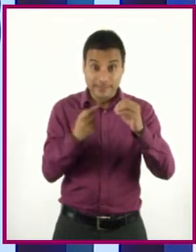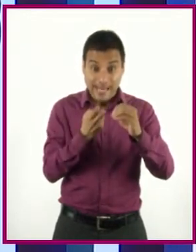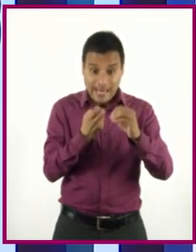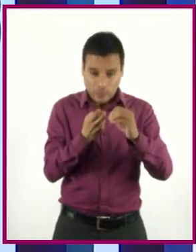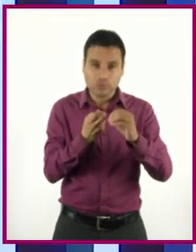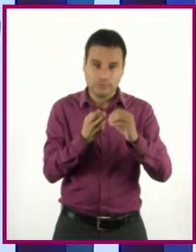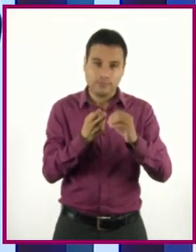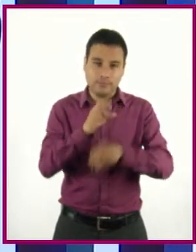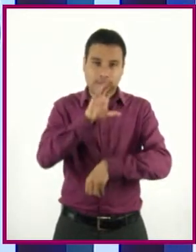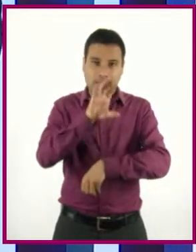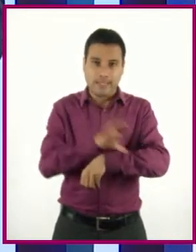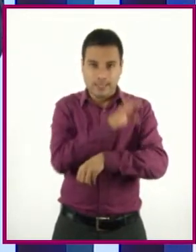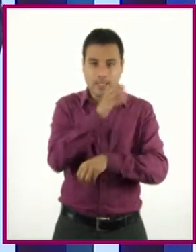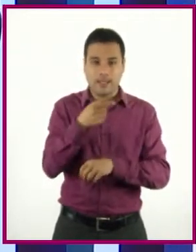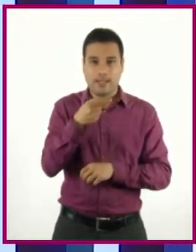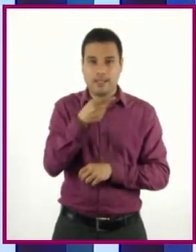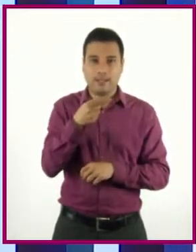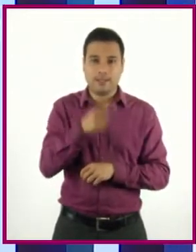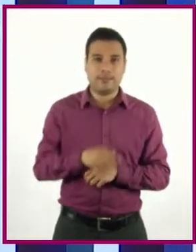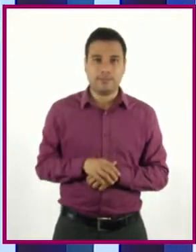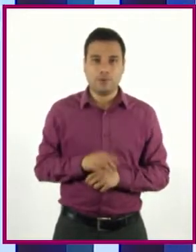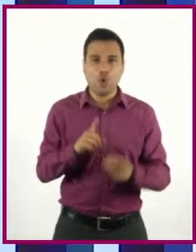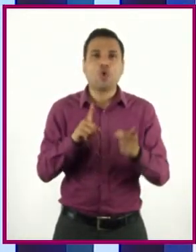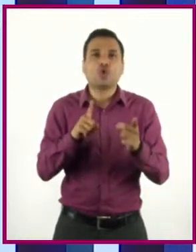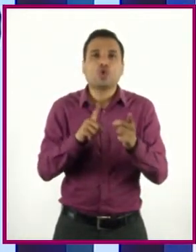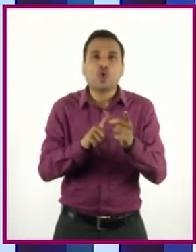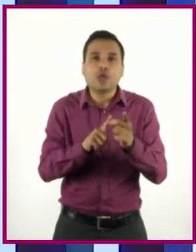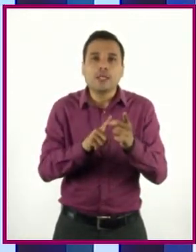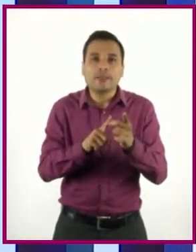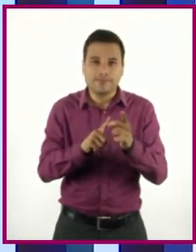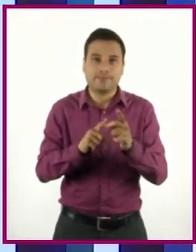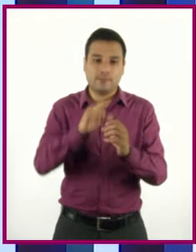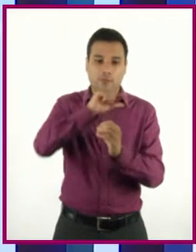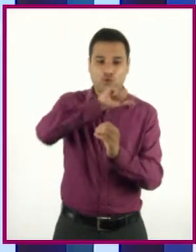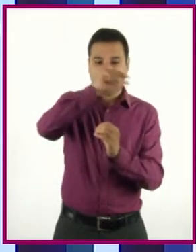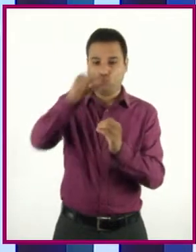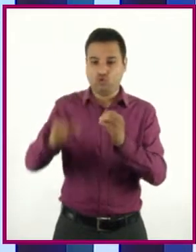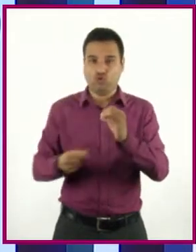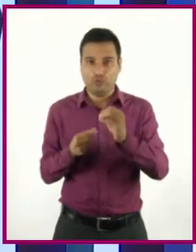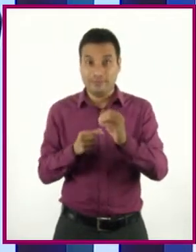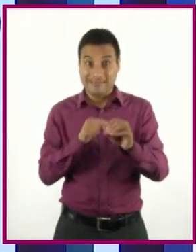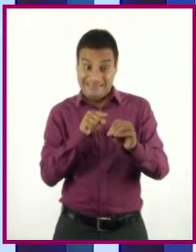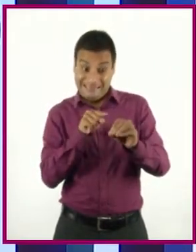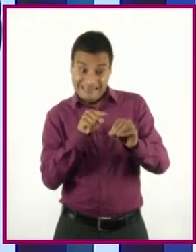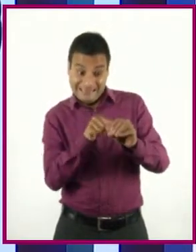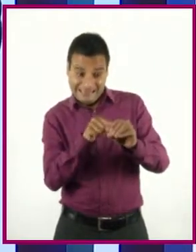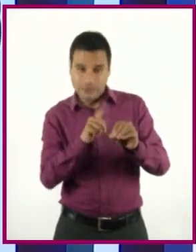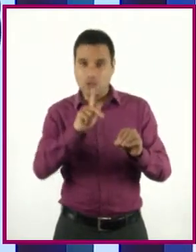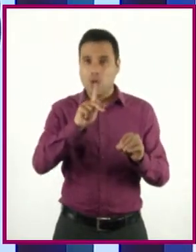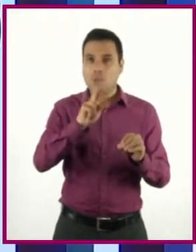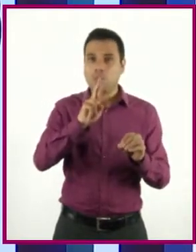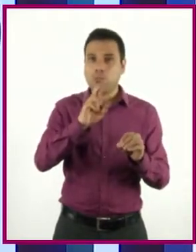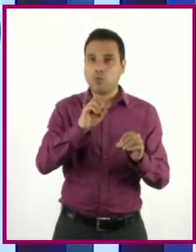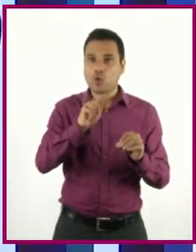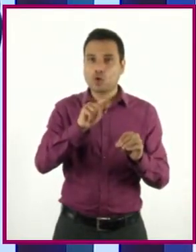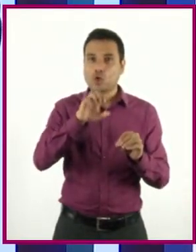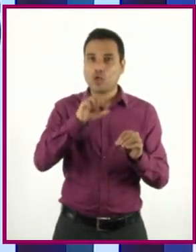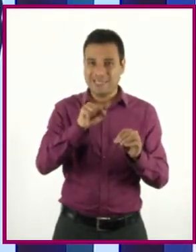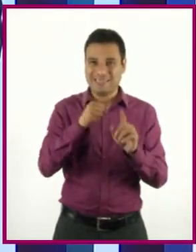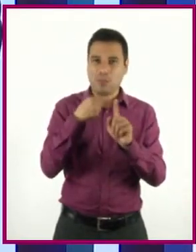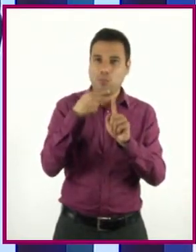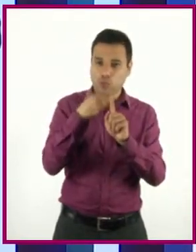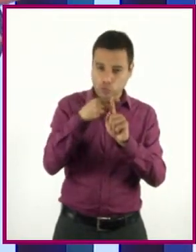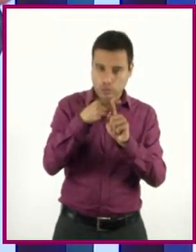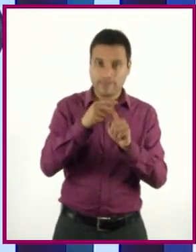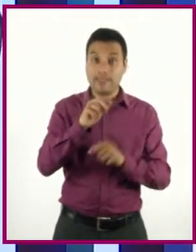carga negativa que se mueven alrededor del núcleo, que está formado por protones, partículas con carga positiva y